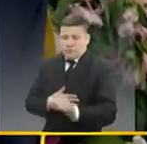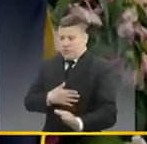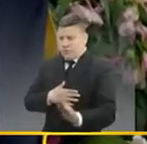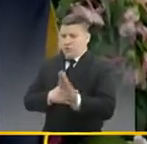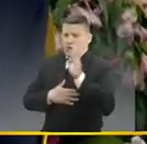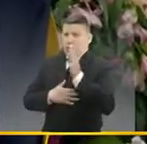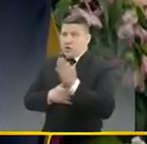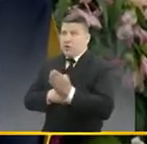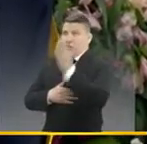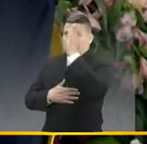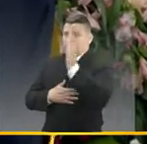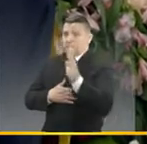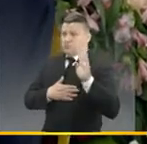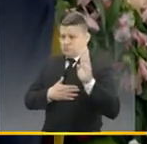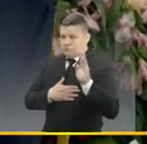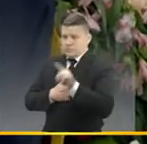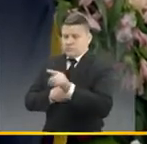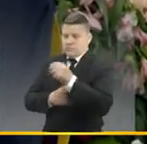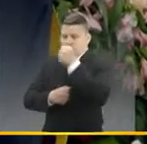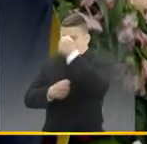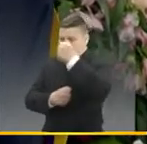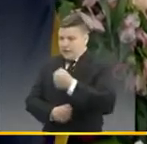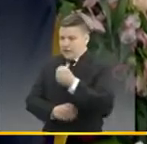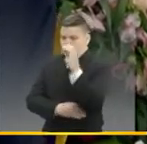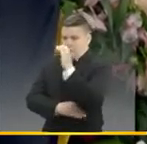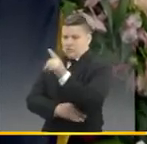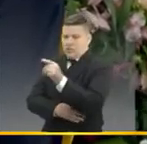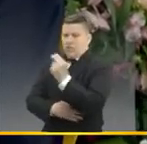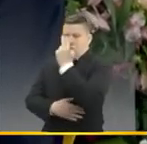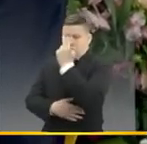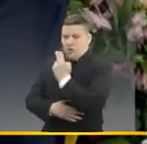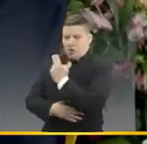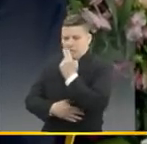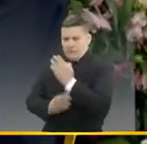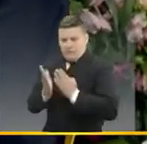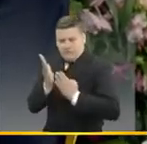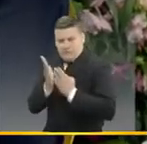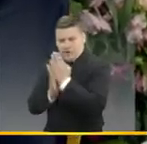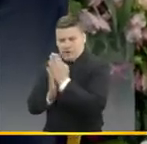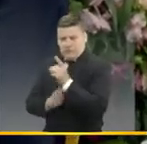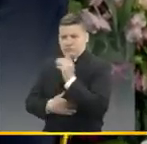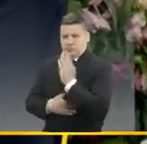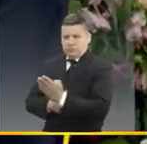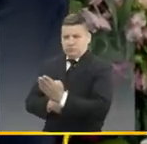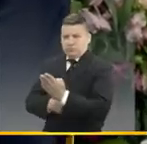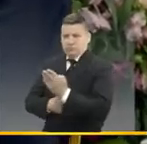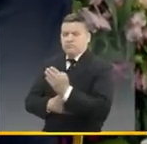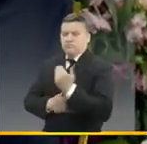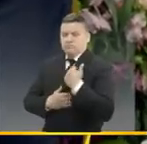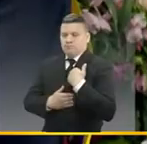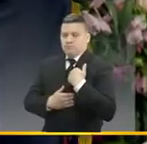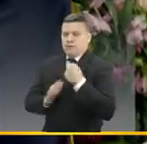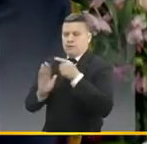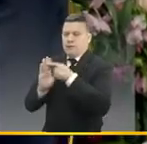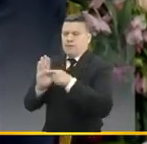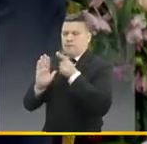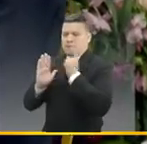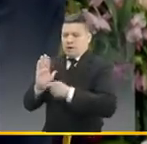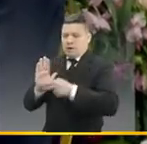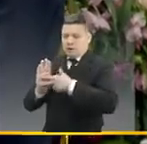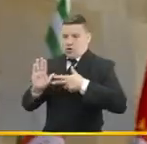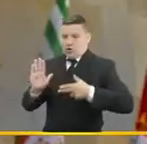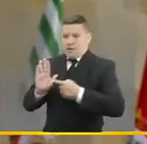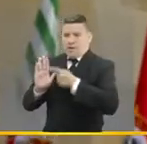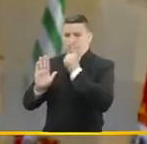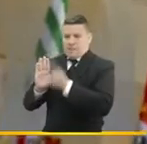Dios y por la patria cumplir fiel y lealmente las obligaciones que la